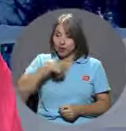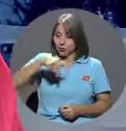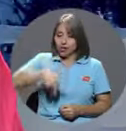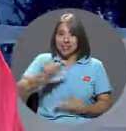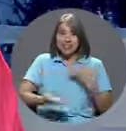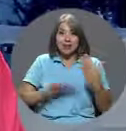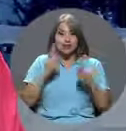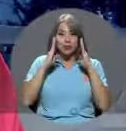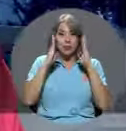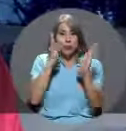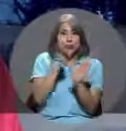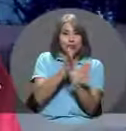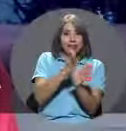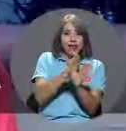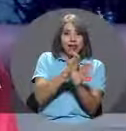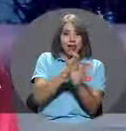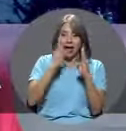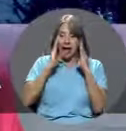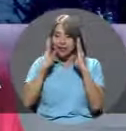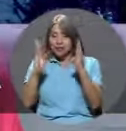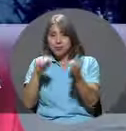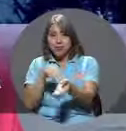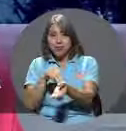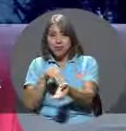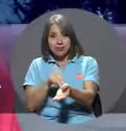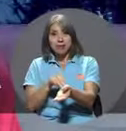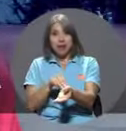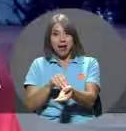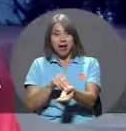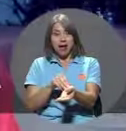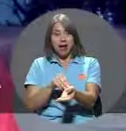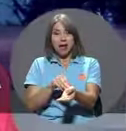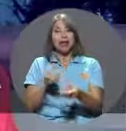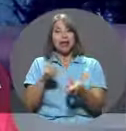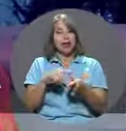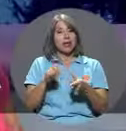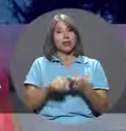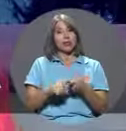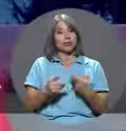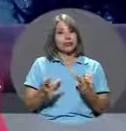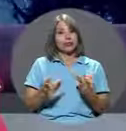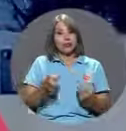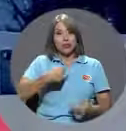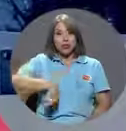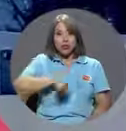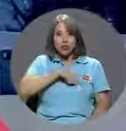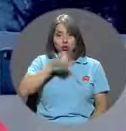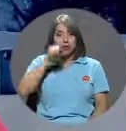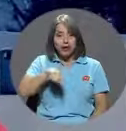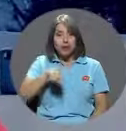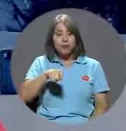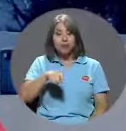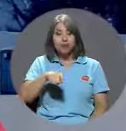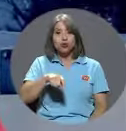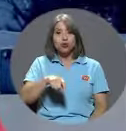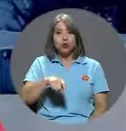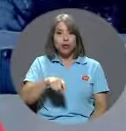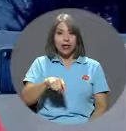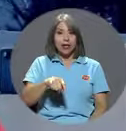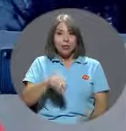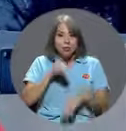tenemos servicios de psicología y servicios de medicina en la universidad, y especialmente entonces hacer conciencia en